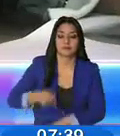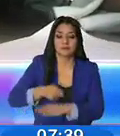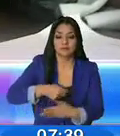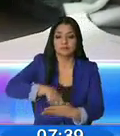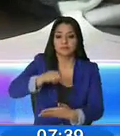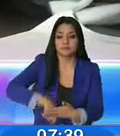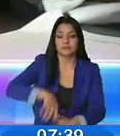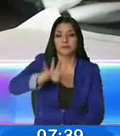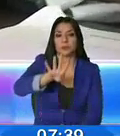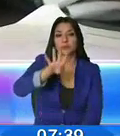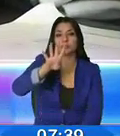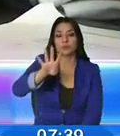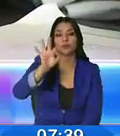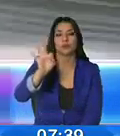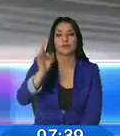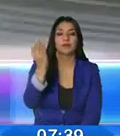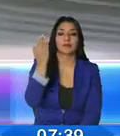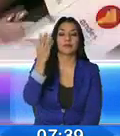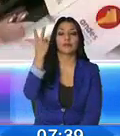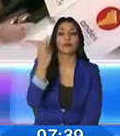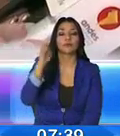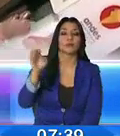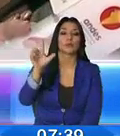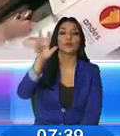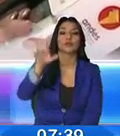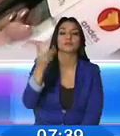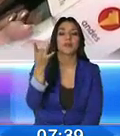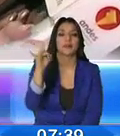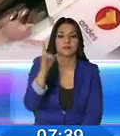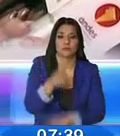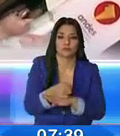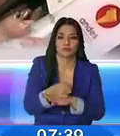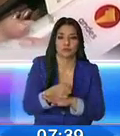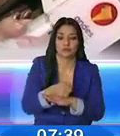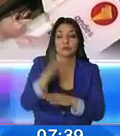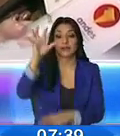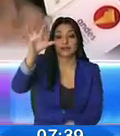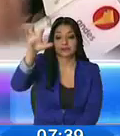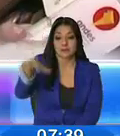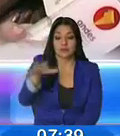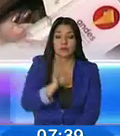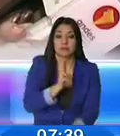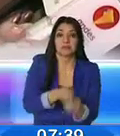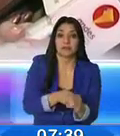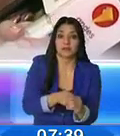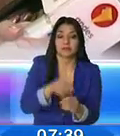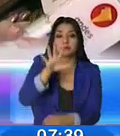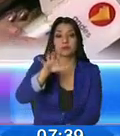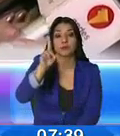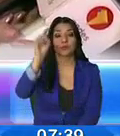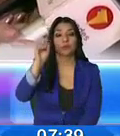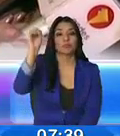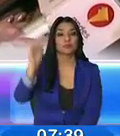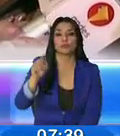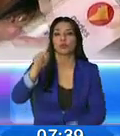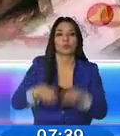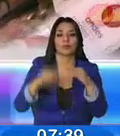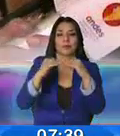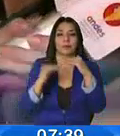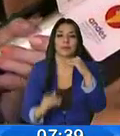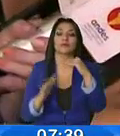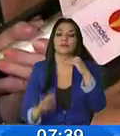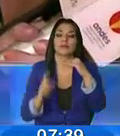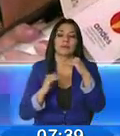449, emitido el 12 de julio de 2018. El Estado no puede tener una participación menor al 51%, tiene que ser